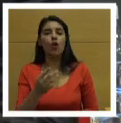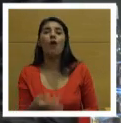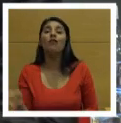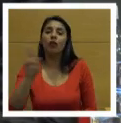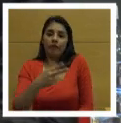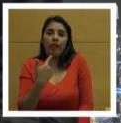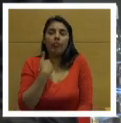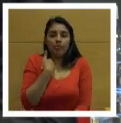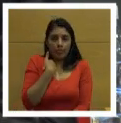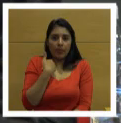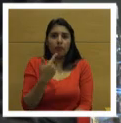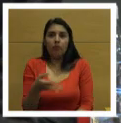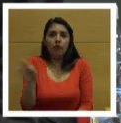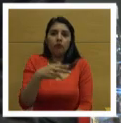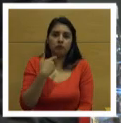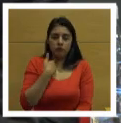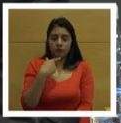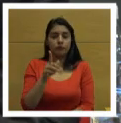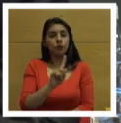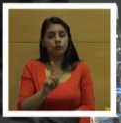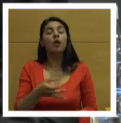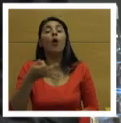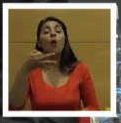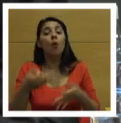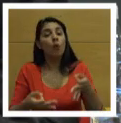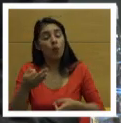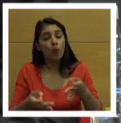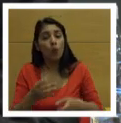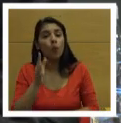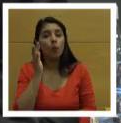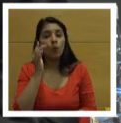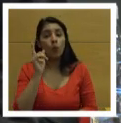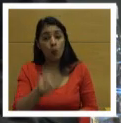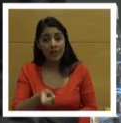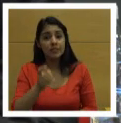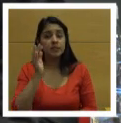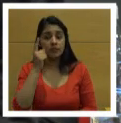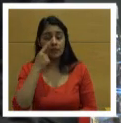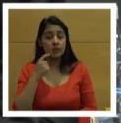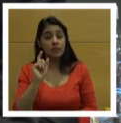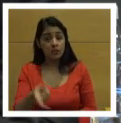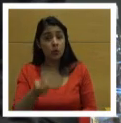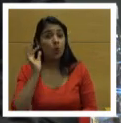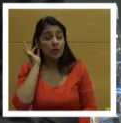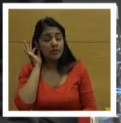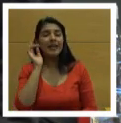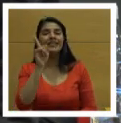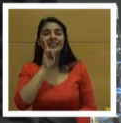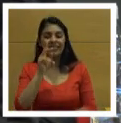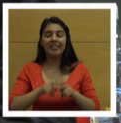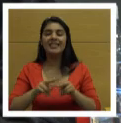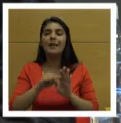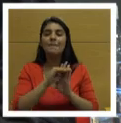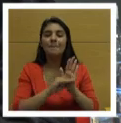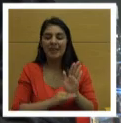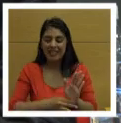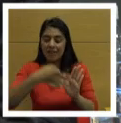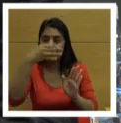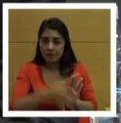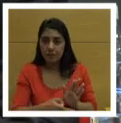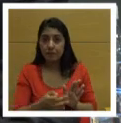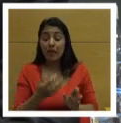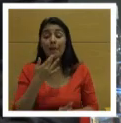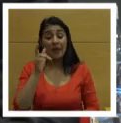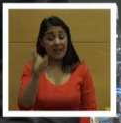revictimización. Los jueces y juezas deben tomar medidas efectivas y reales para evitar que las víctimas